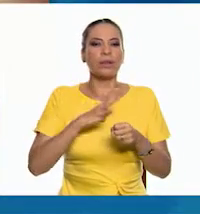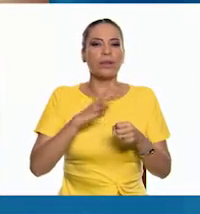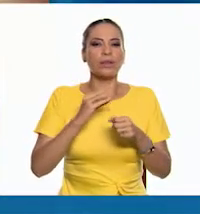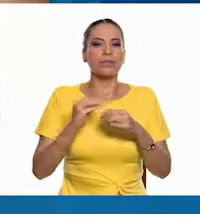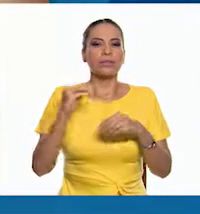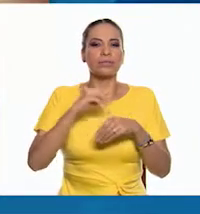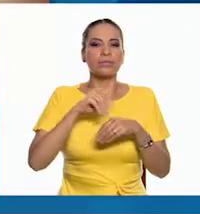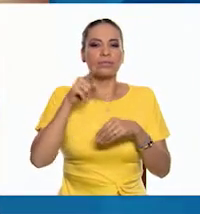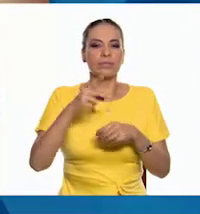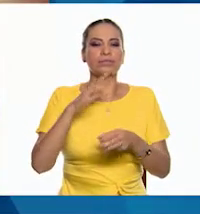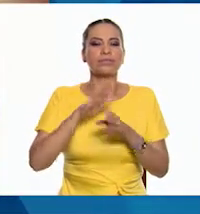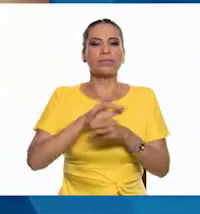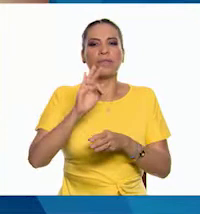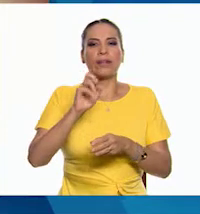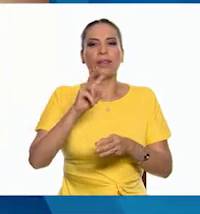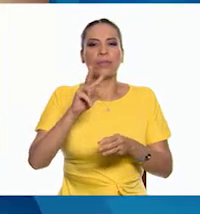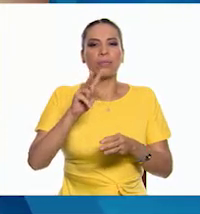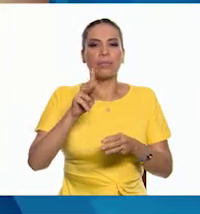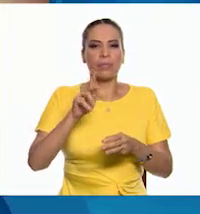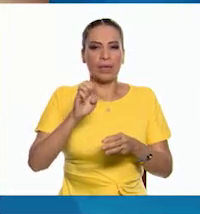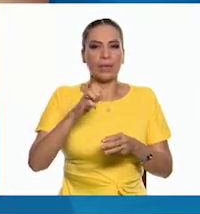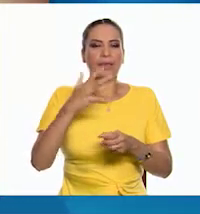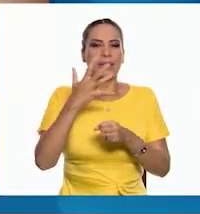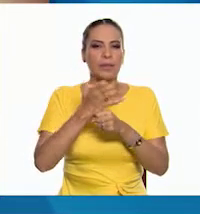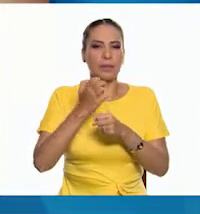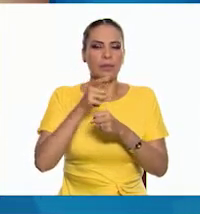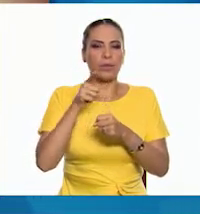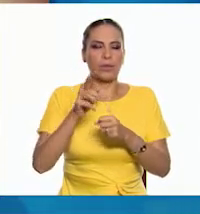poder Felipe V. Sin embargo,